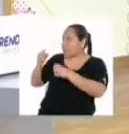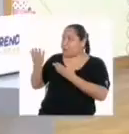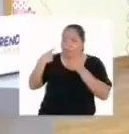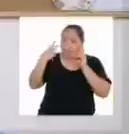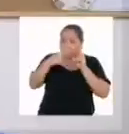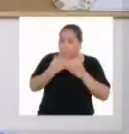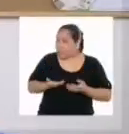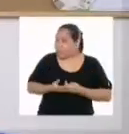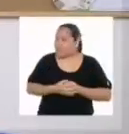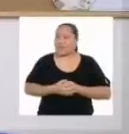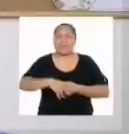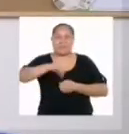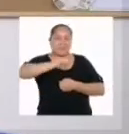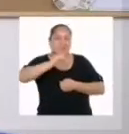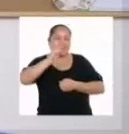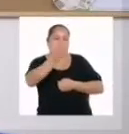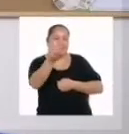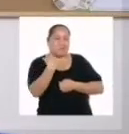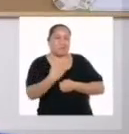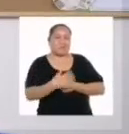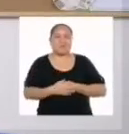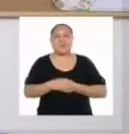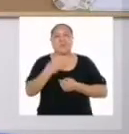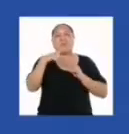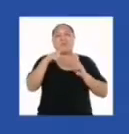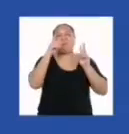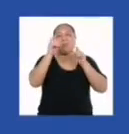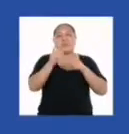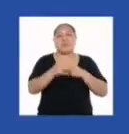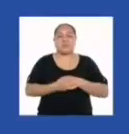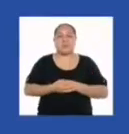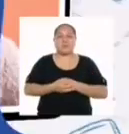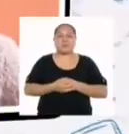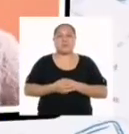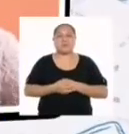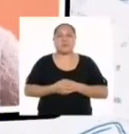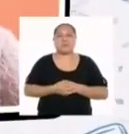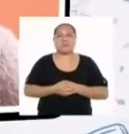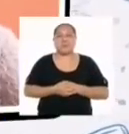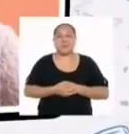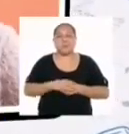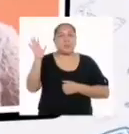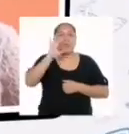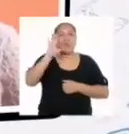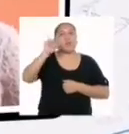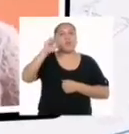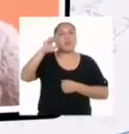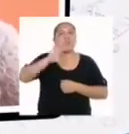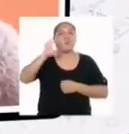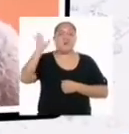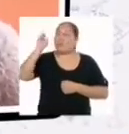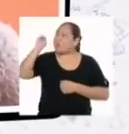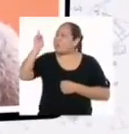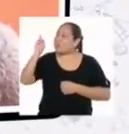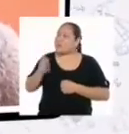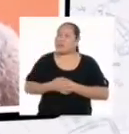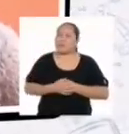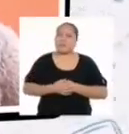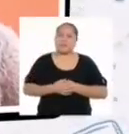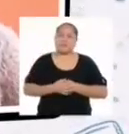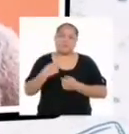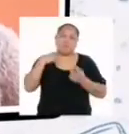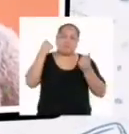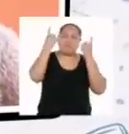¿Le parece si la vemos? Adelante, Yaremis, veámosla. Hola Yaremis, hola